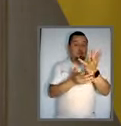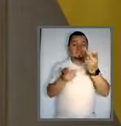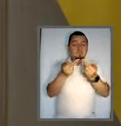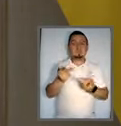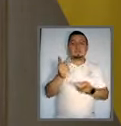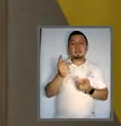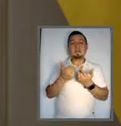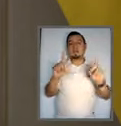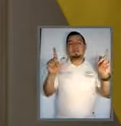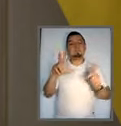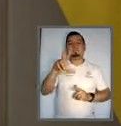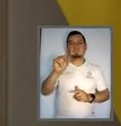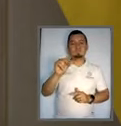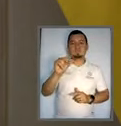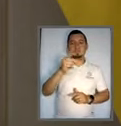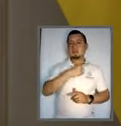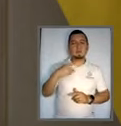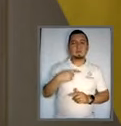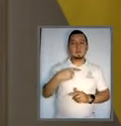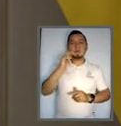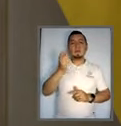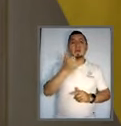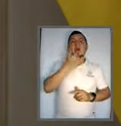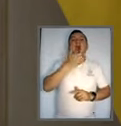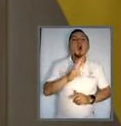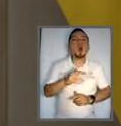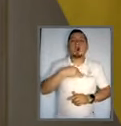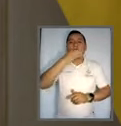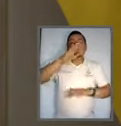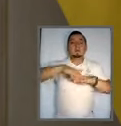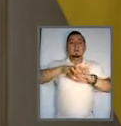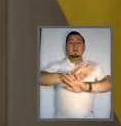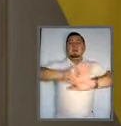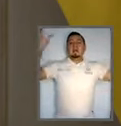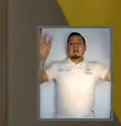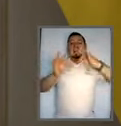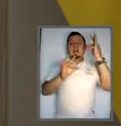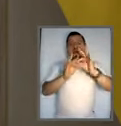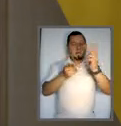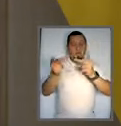que queramos, eso sería un grave error, sería terrible. Nosotros vamos a